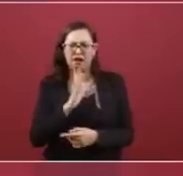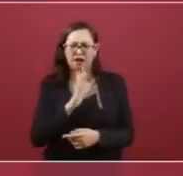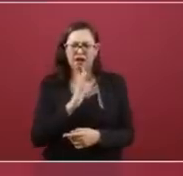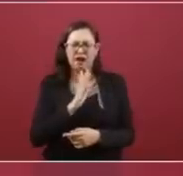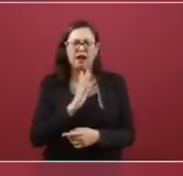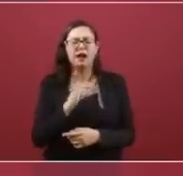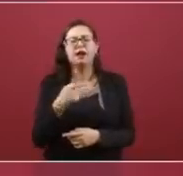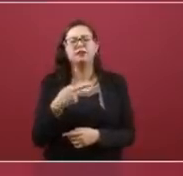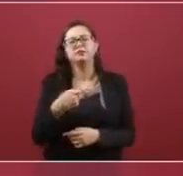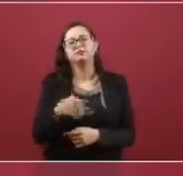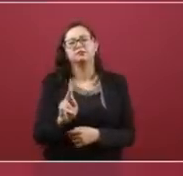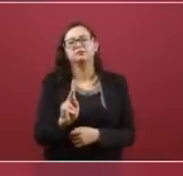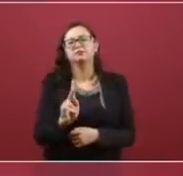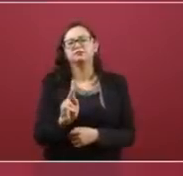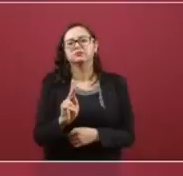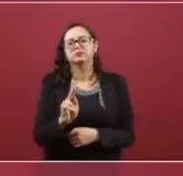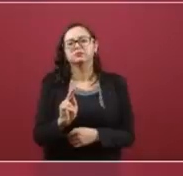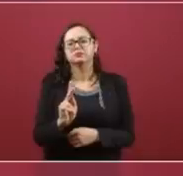pero